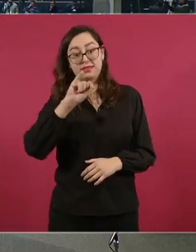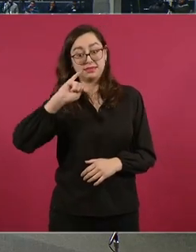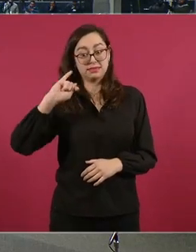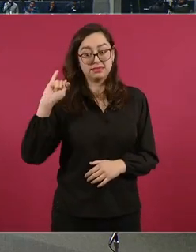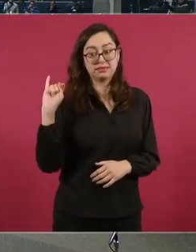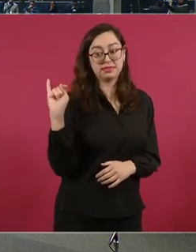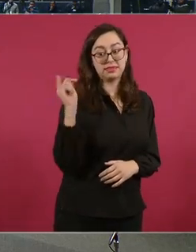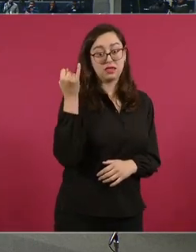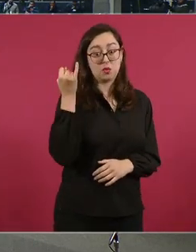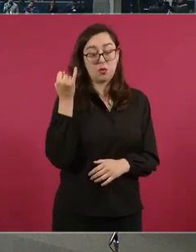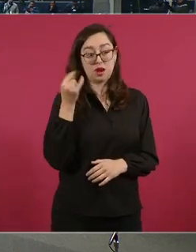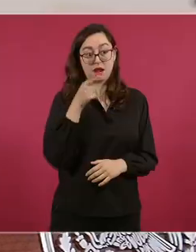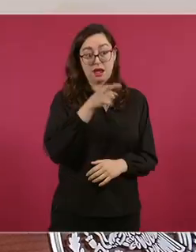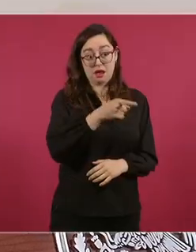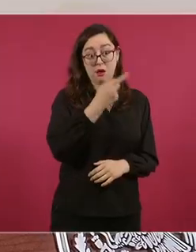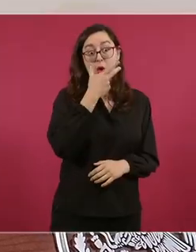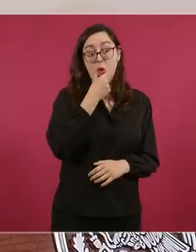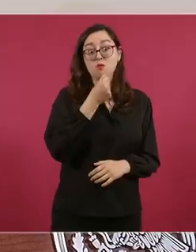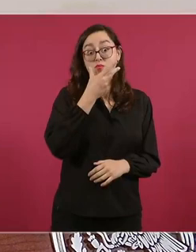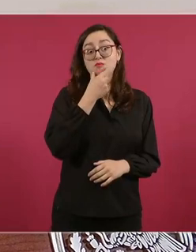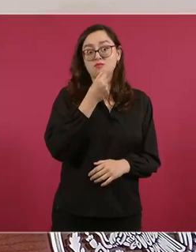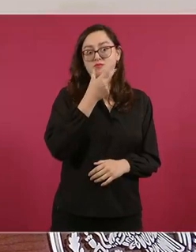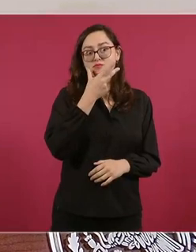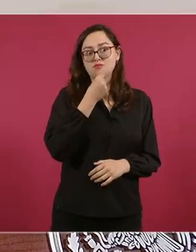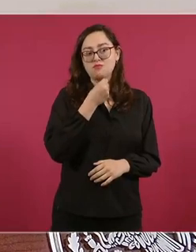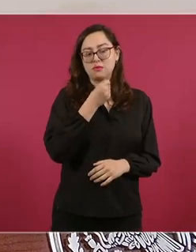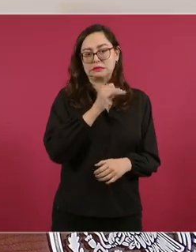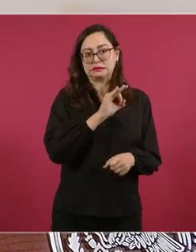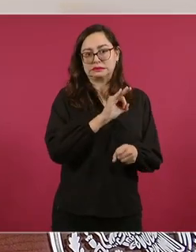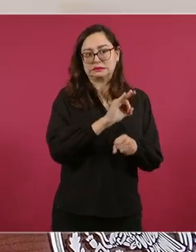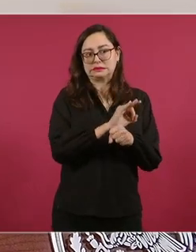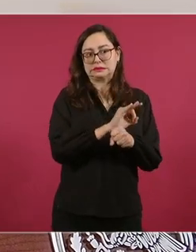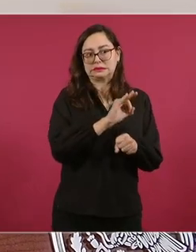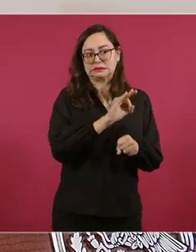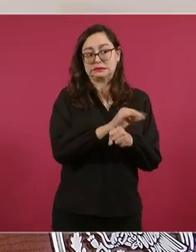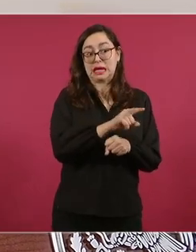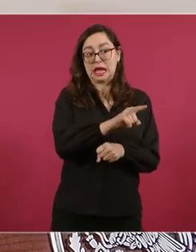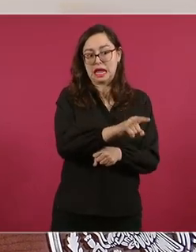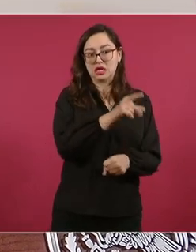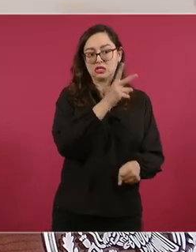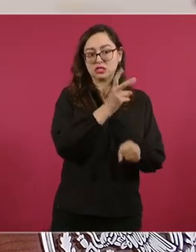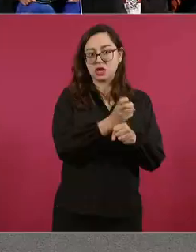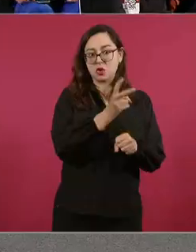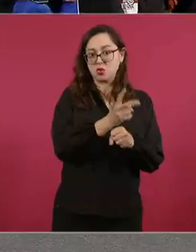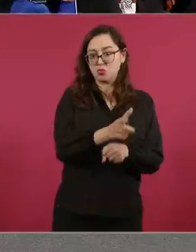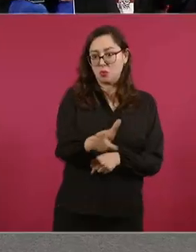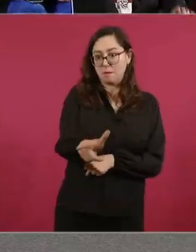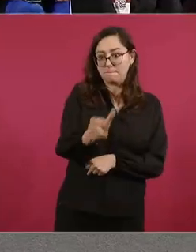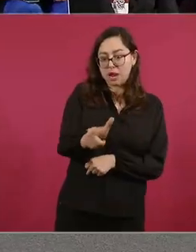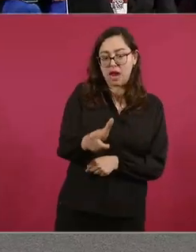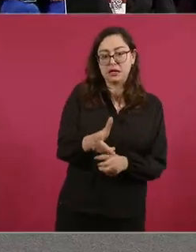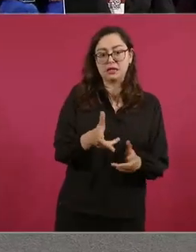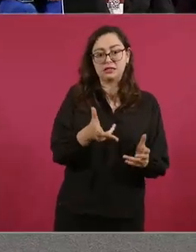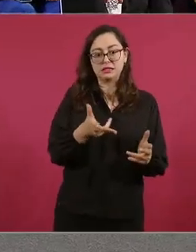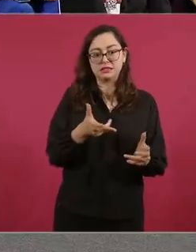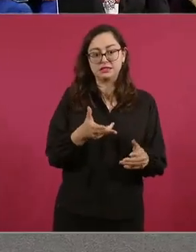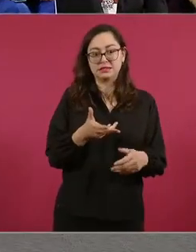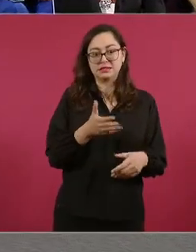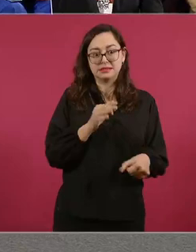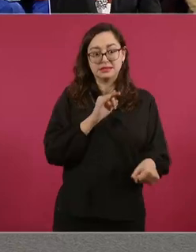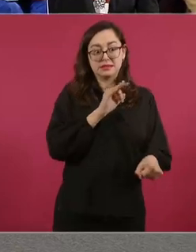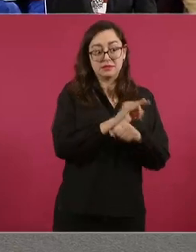a rescatar al supuesto segundo tirador. Que levanten la mano.